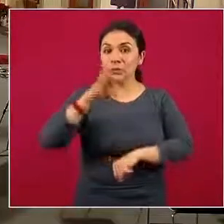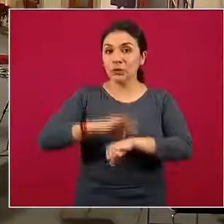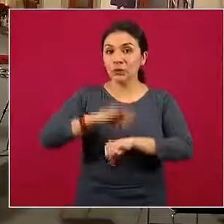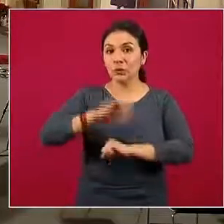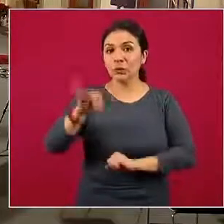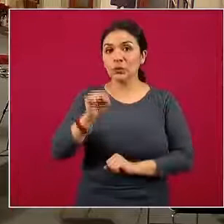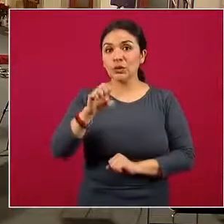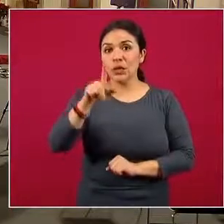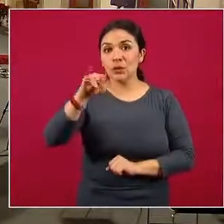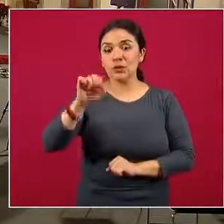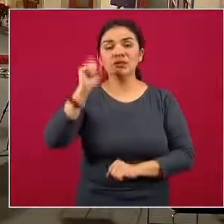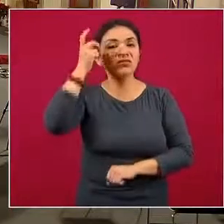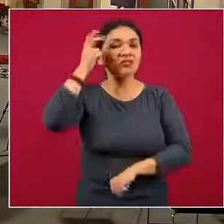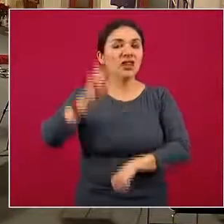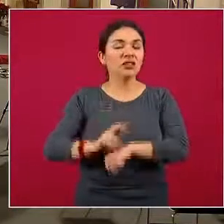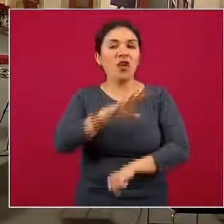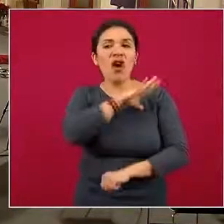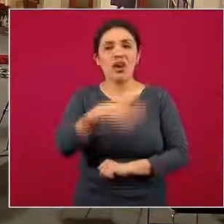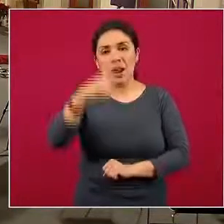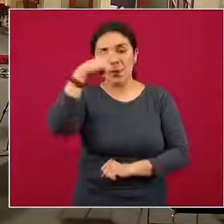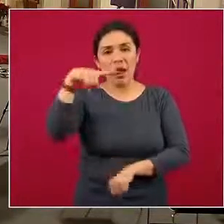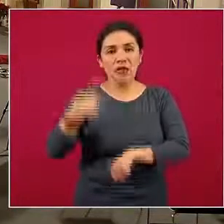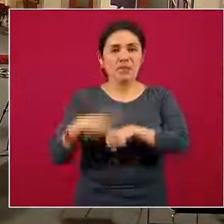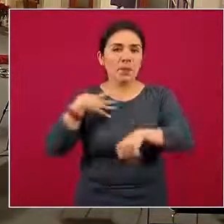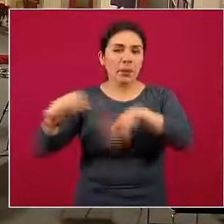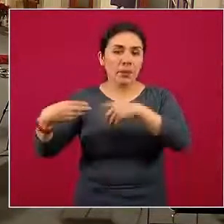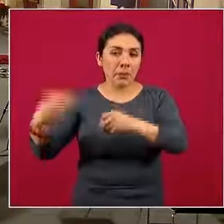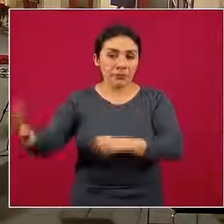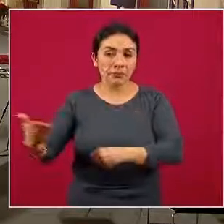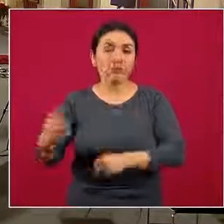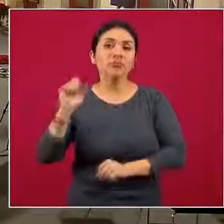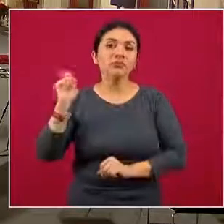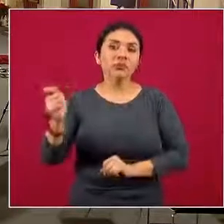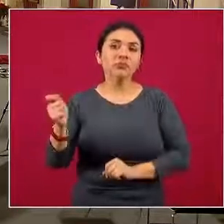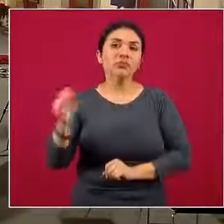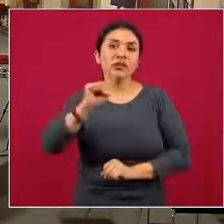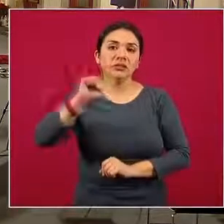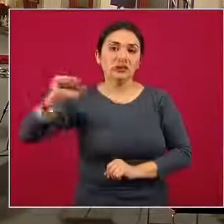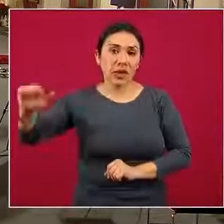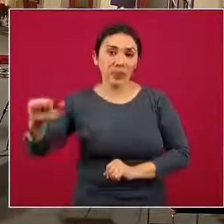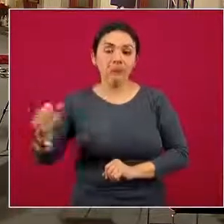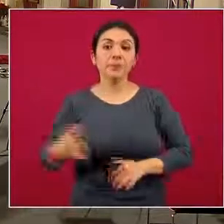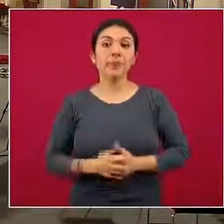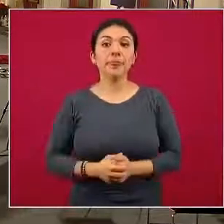José Luis Salomía, director general de Epidemiología de la Secretaría de Salud.